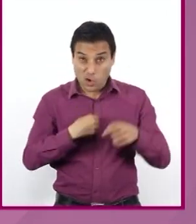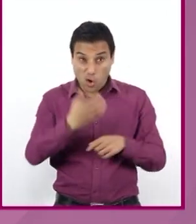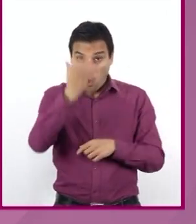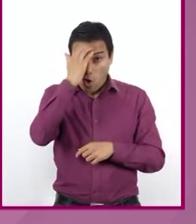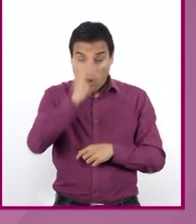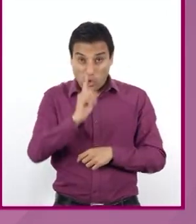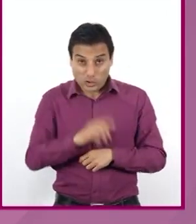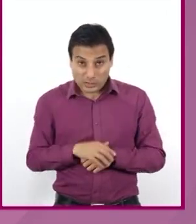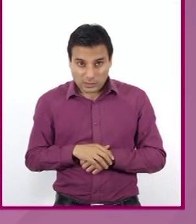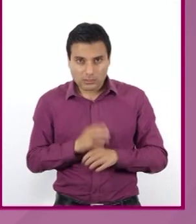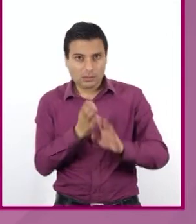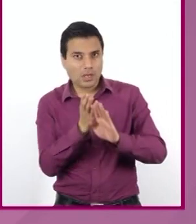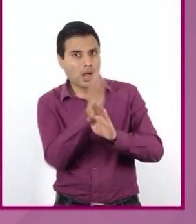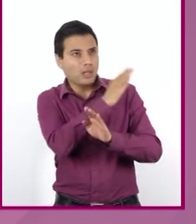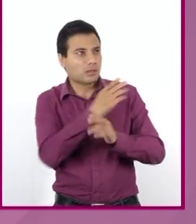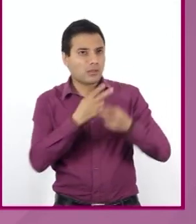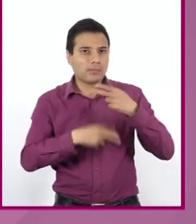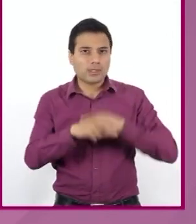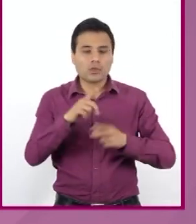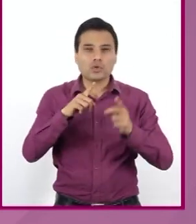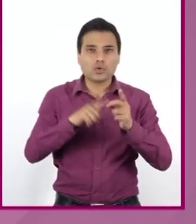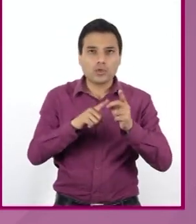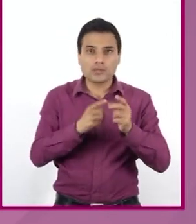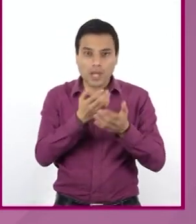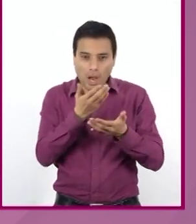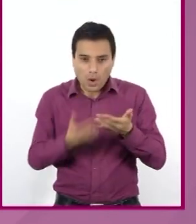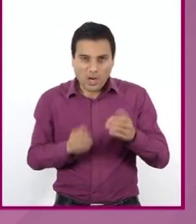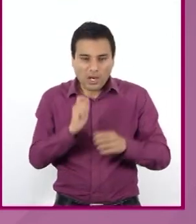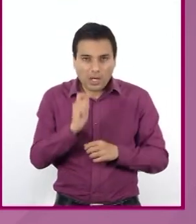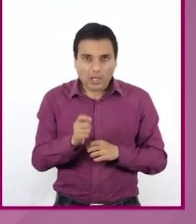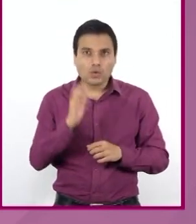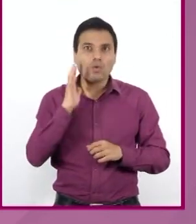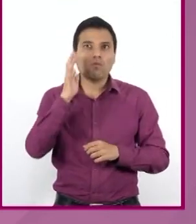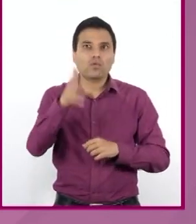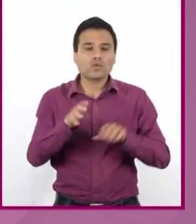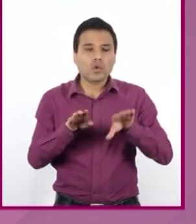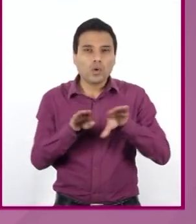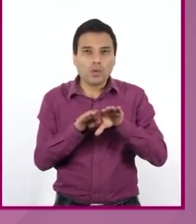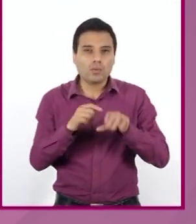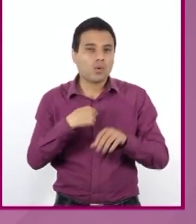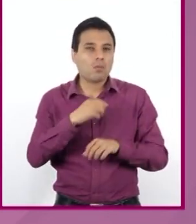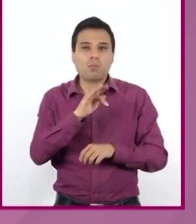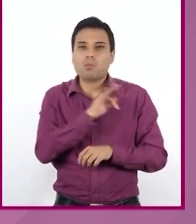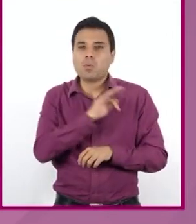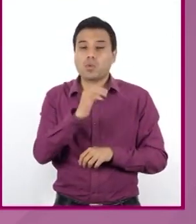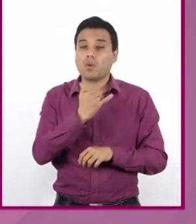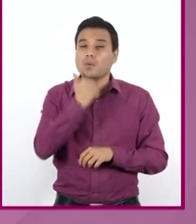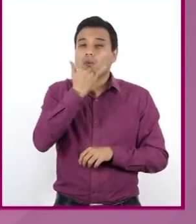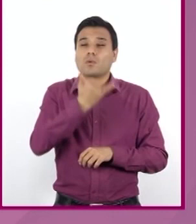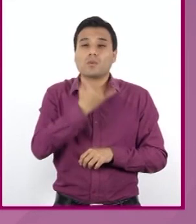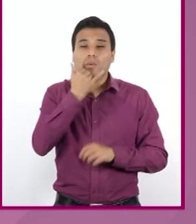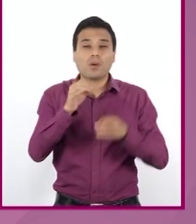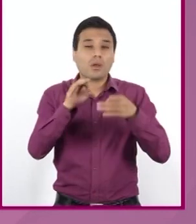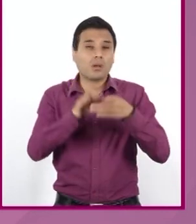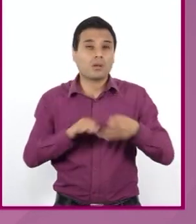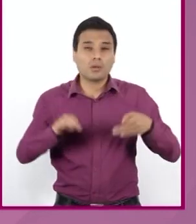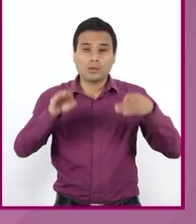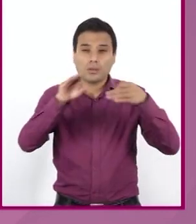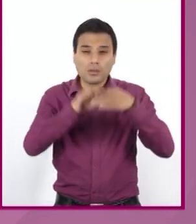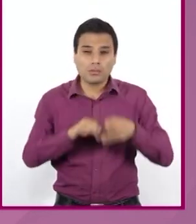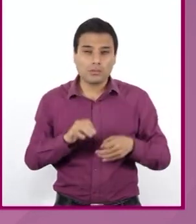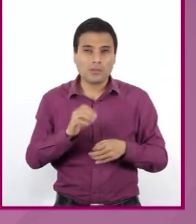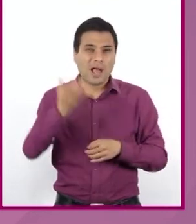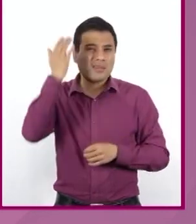tu pasado ni tu presente, y podrías volver a cometer las mismas acciones que en diferentes procesos históricos